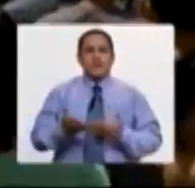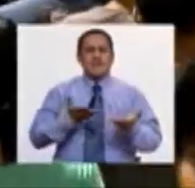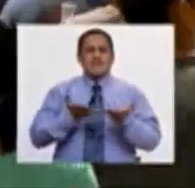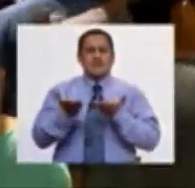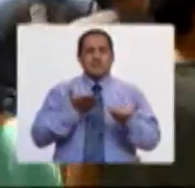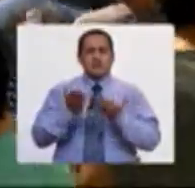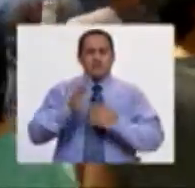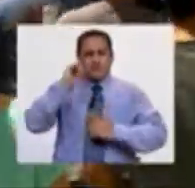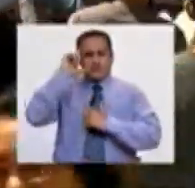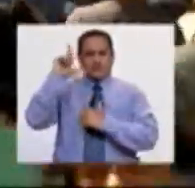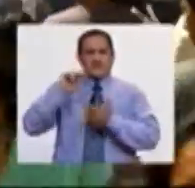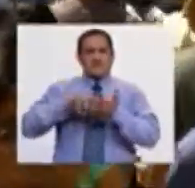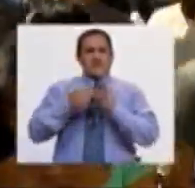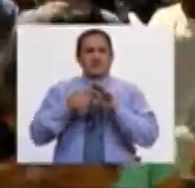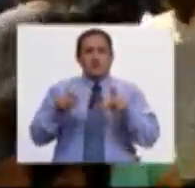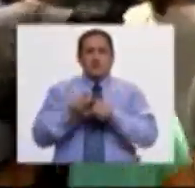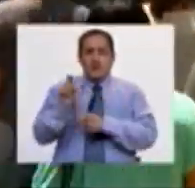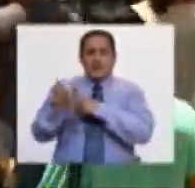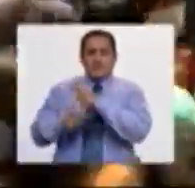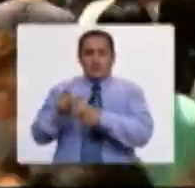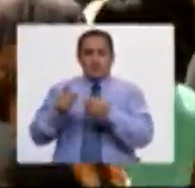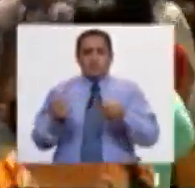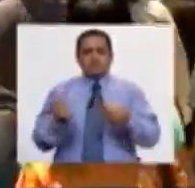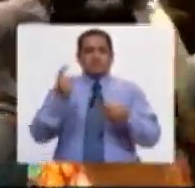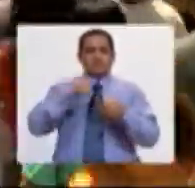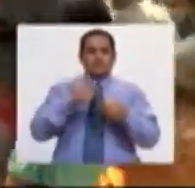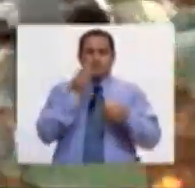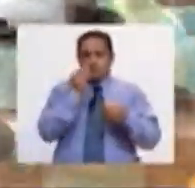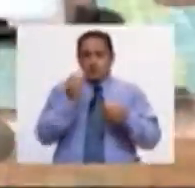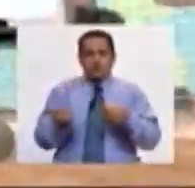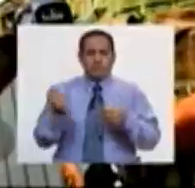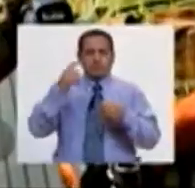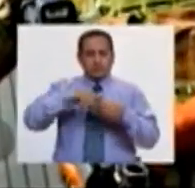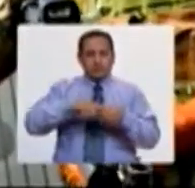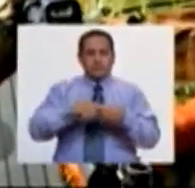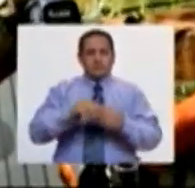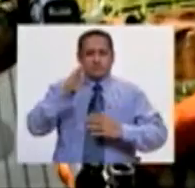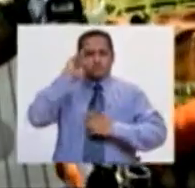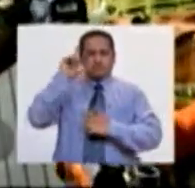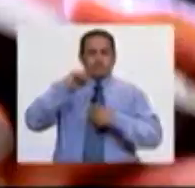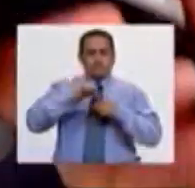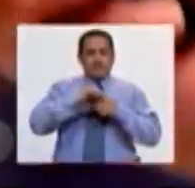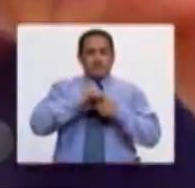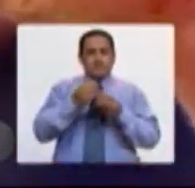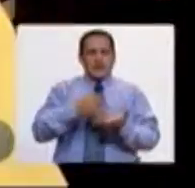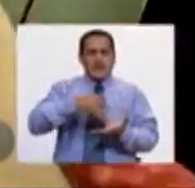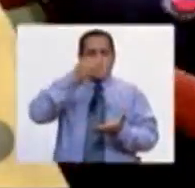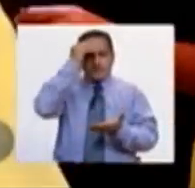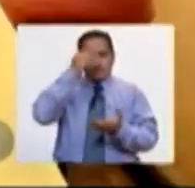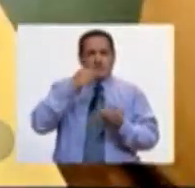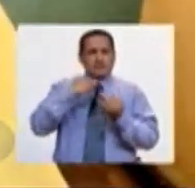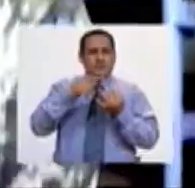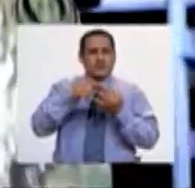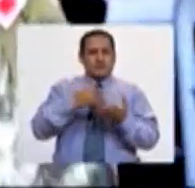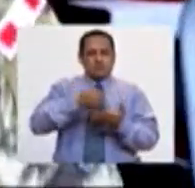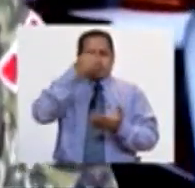El servicio militar es la incorporación de ciudadanos a las Fuerzas Armadas por un periodo determinado, para adquirir